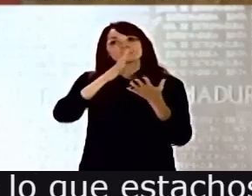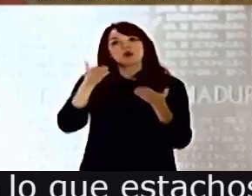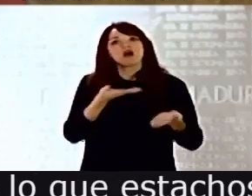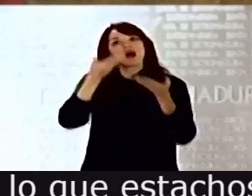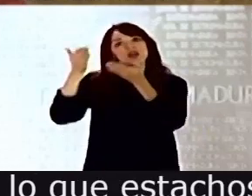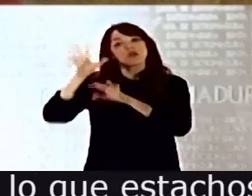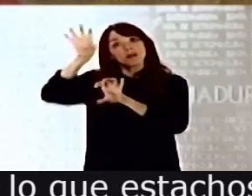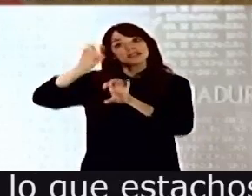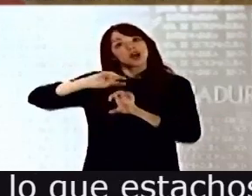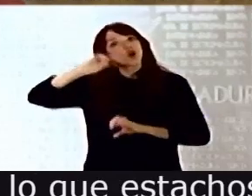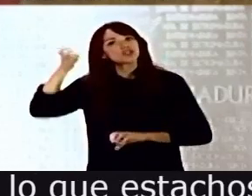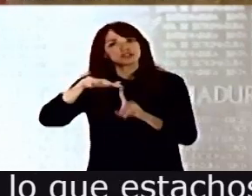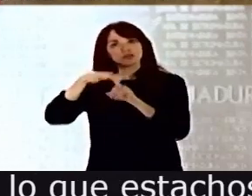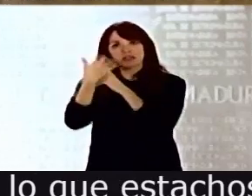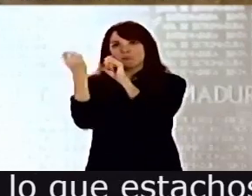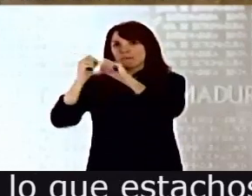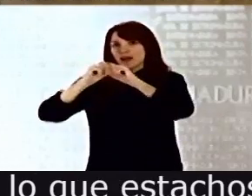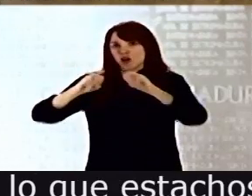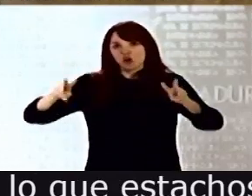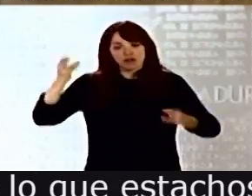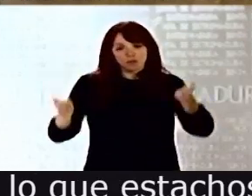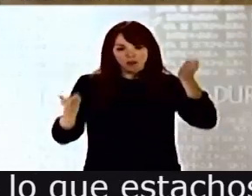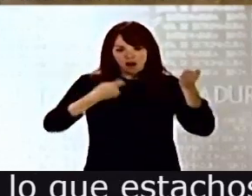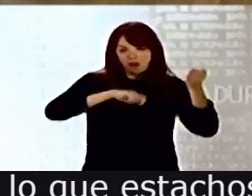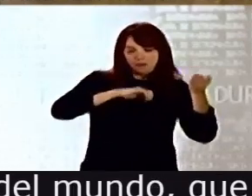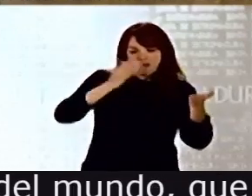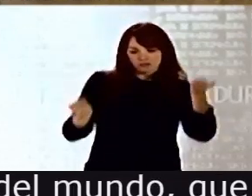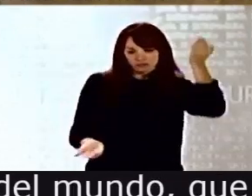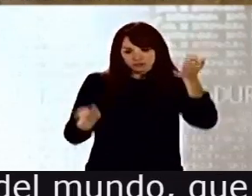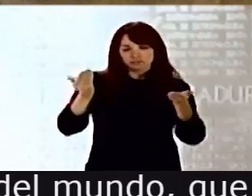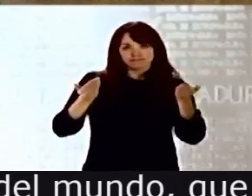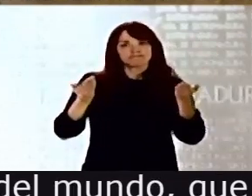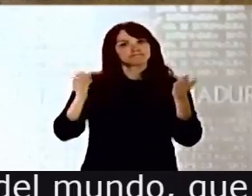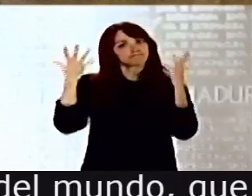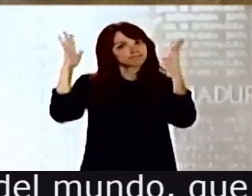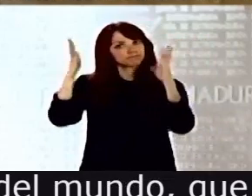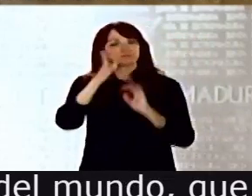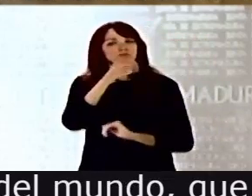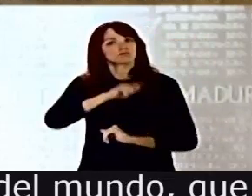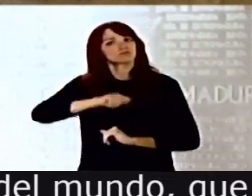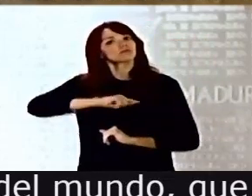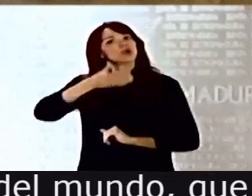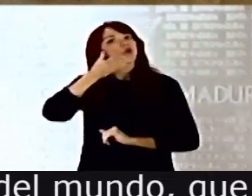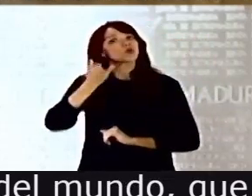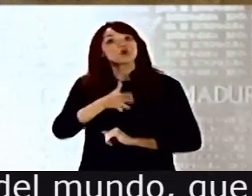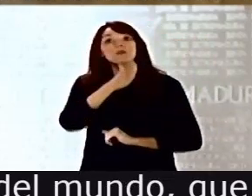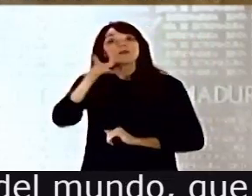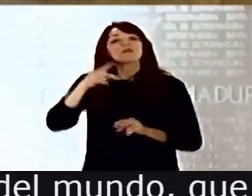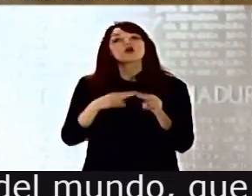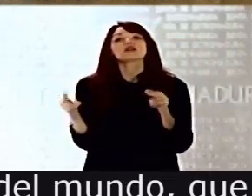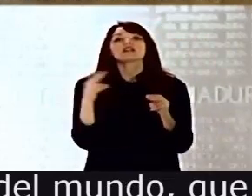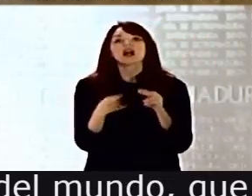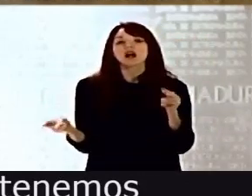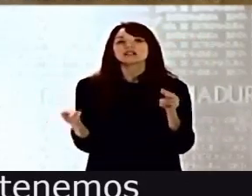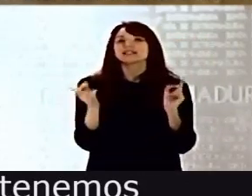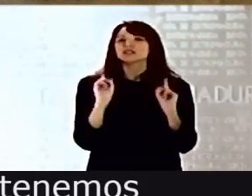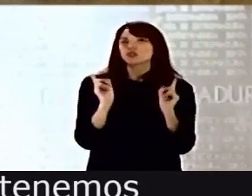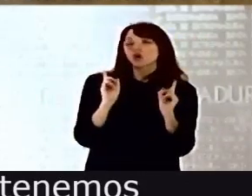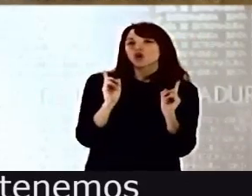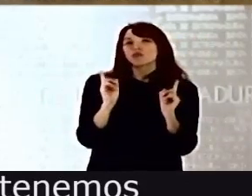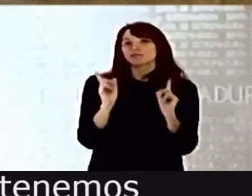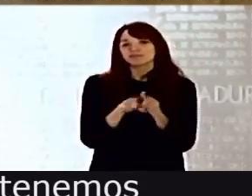situación infinitamente peor de la que tenemos nosotros, sino que nos sentimos muy orgullosos de una política que no se trata